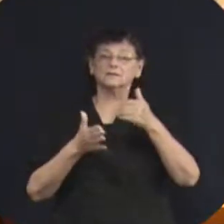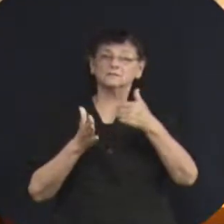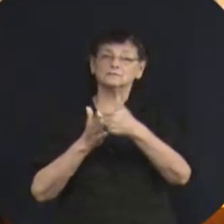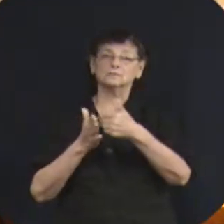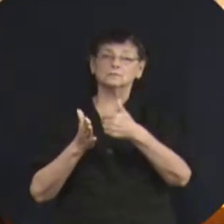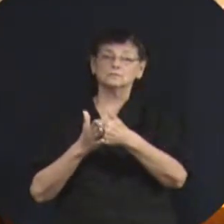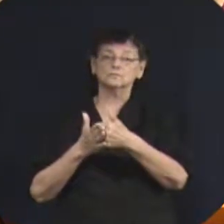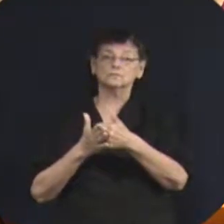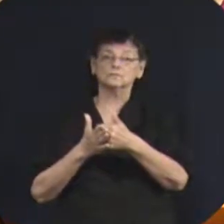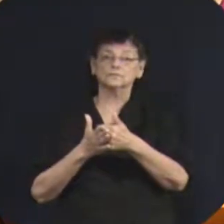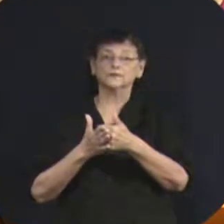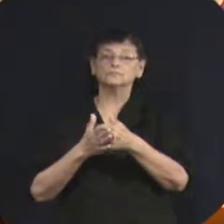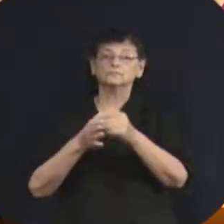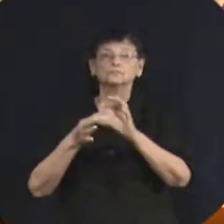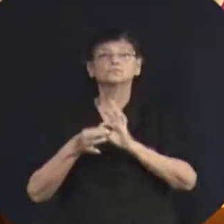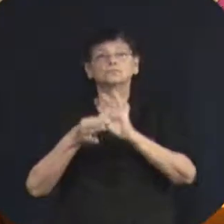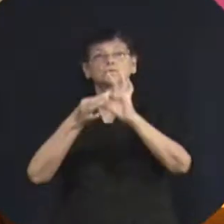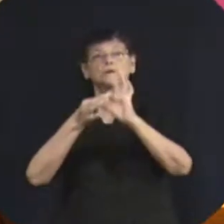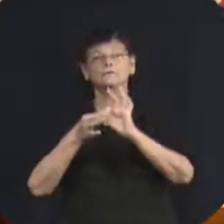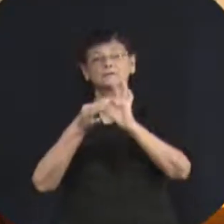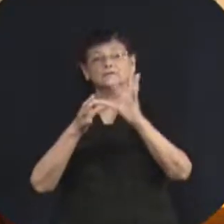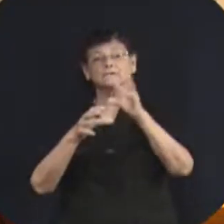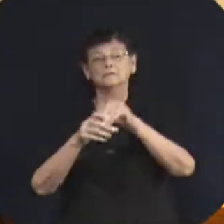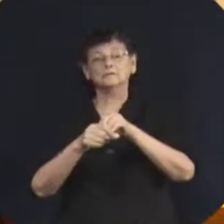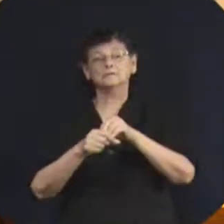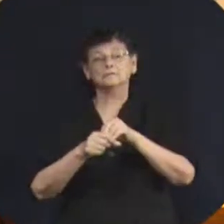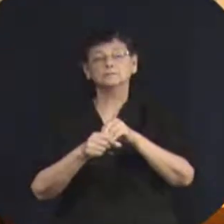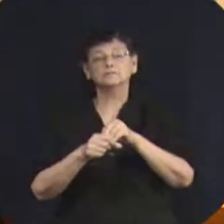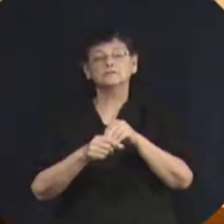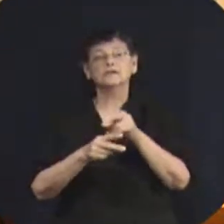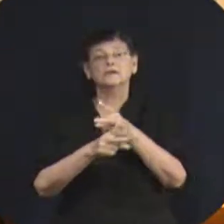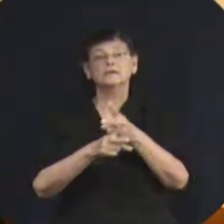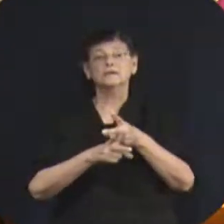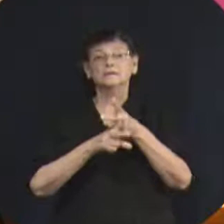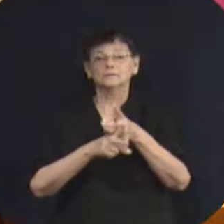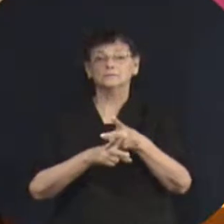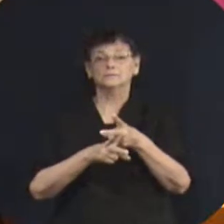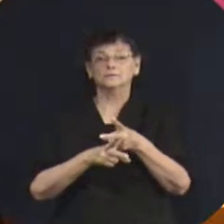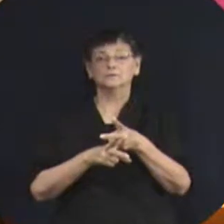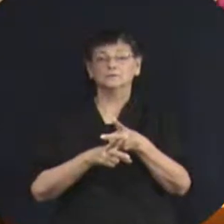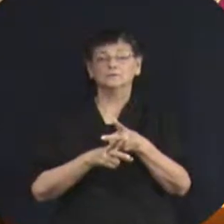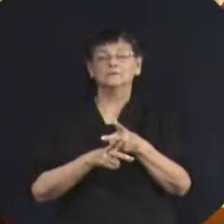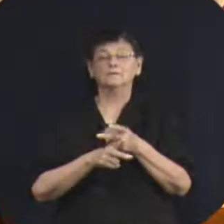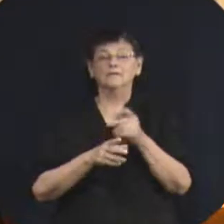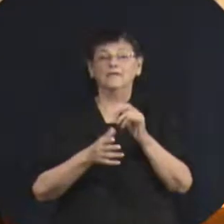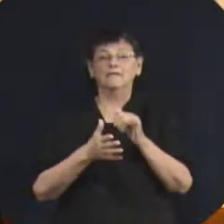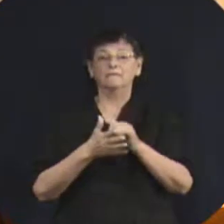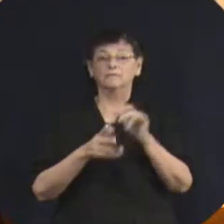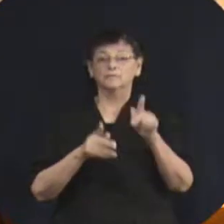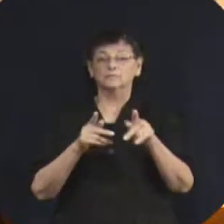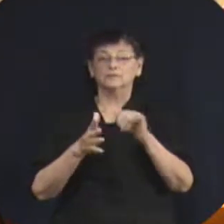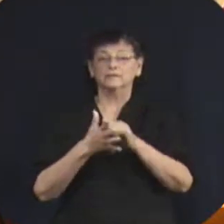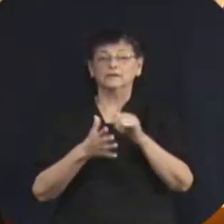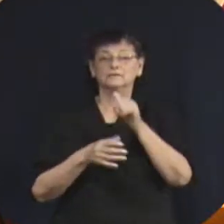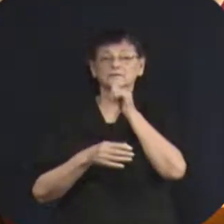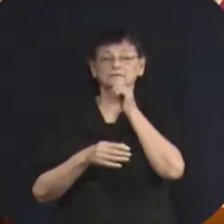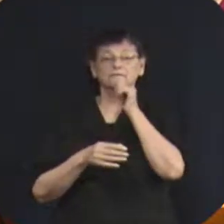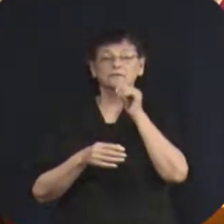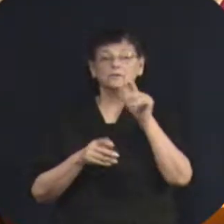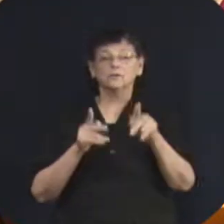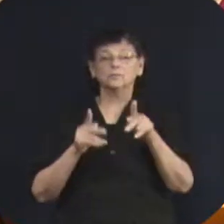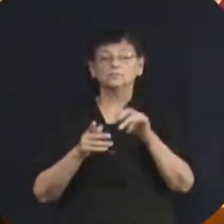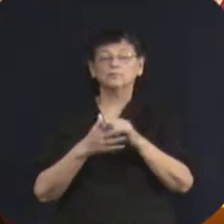cerca, acompañando, incluso sosteniendo a los que sufren, a